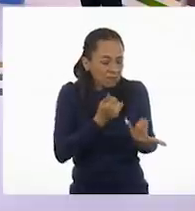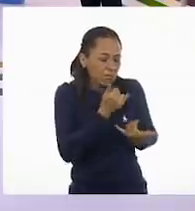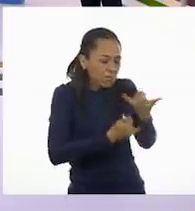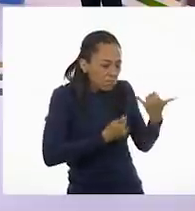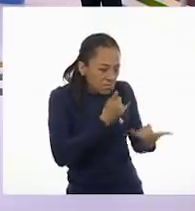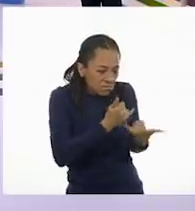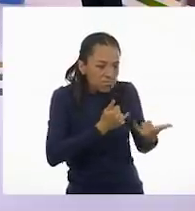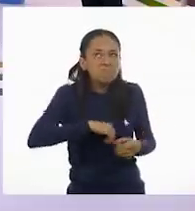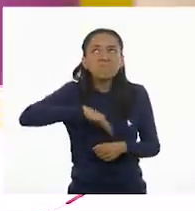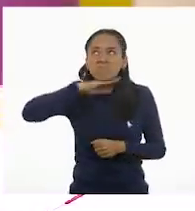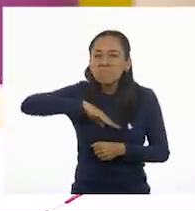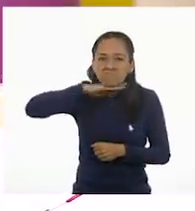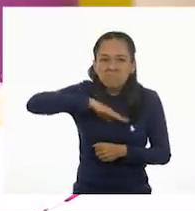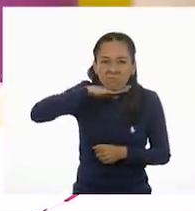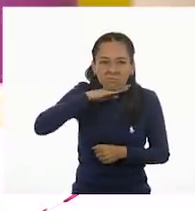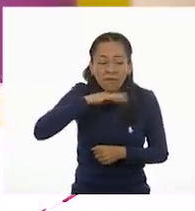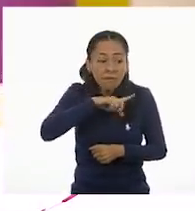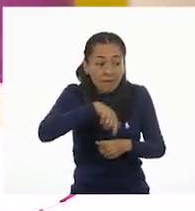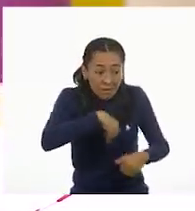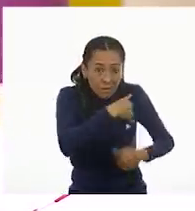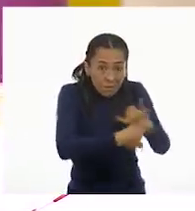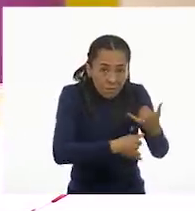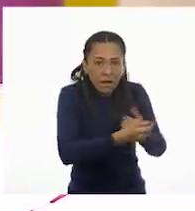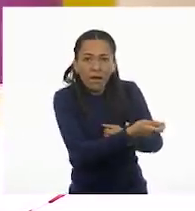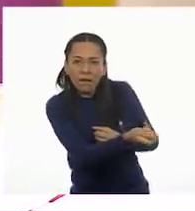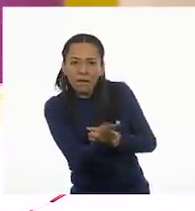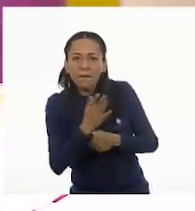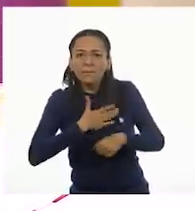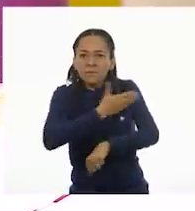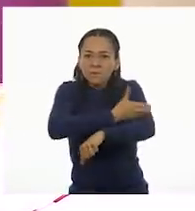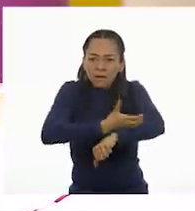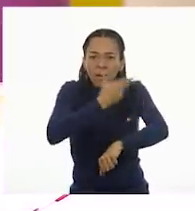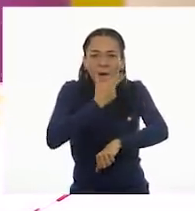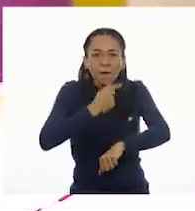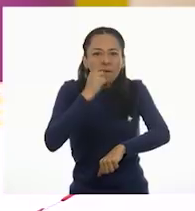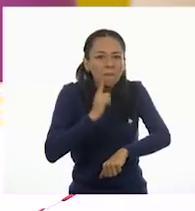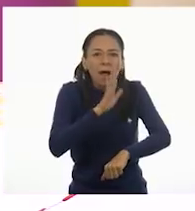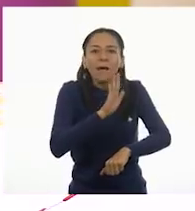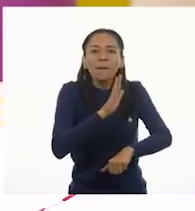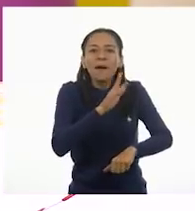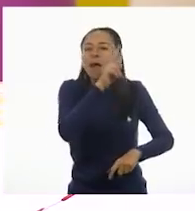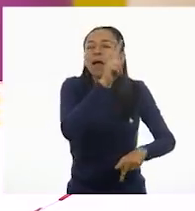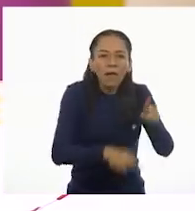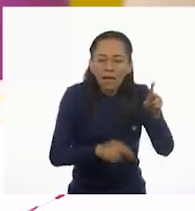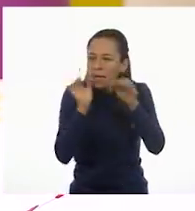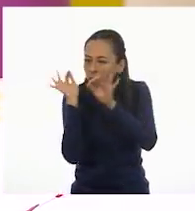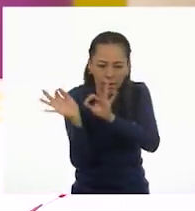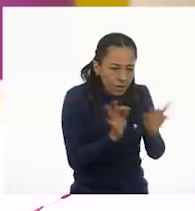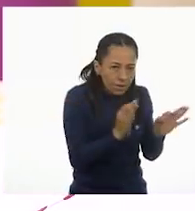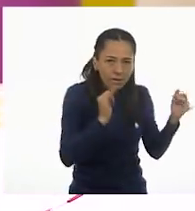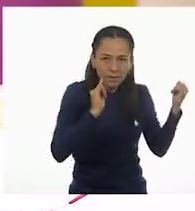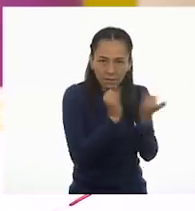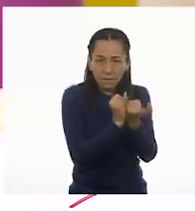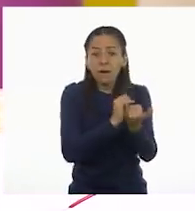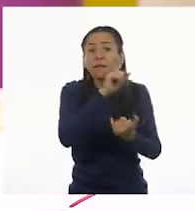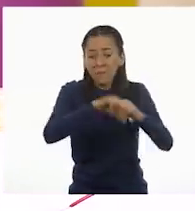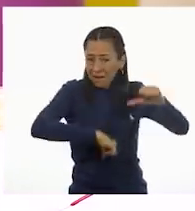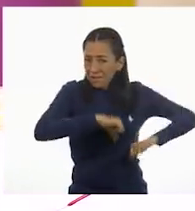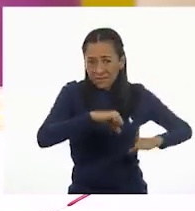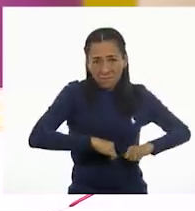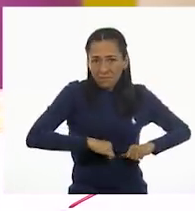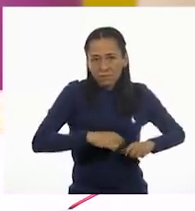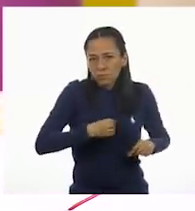y compañeras. ¿Cierto? Y no entendería ni terminaría la actividad que estoy haciendo. Sí, le pondría